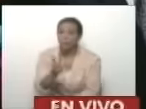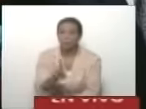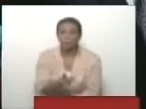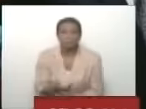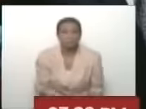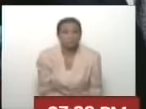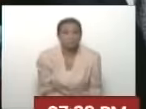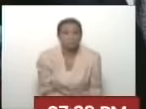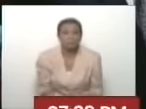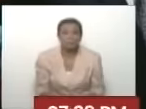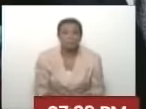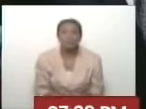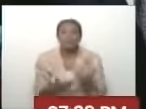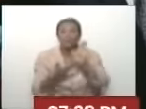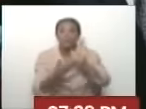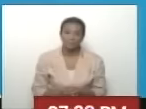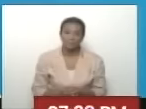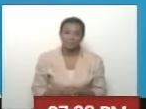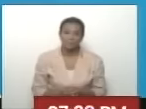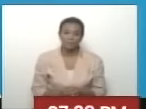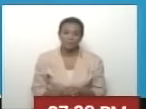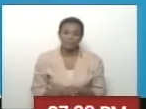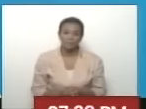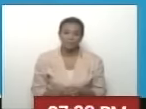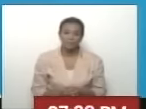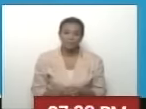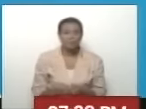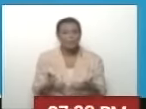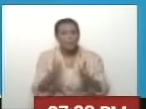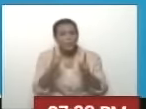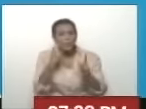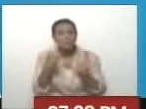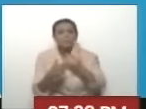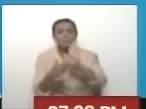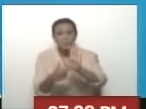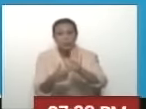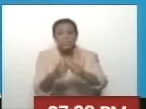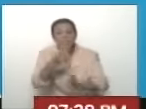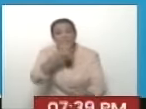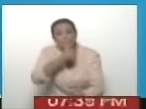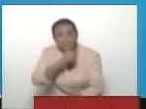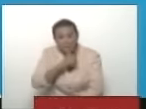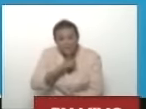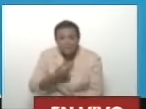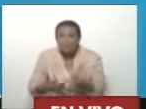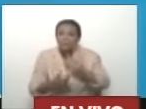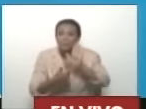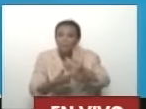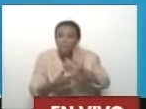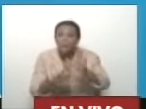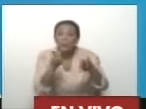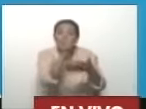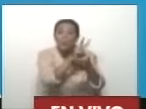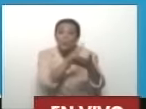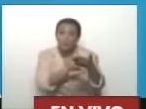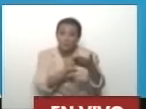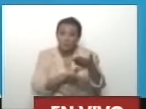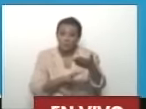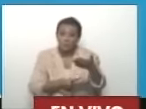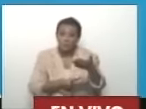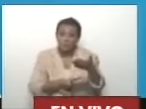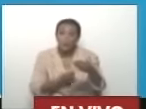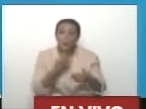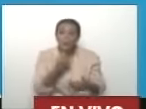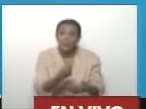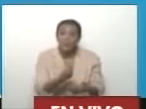obligatoria. Y aquí les traigo una listica, si me permiten, si tienen la paciencia. Yo les voy a leer, como